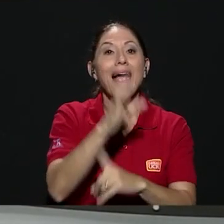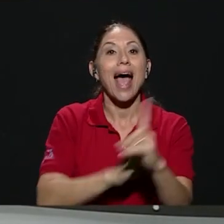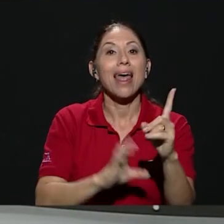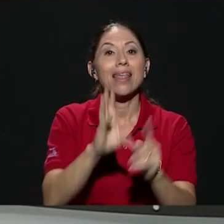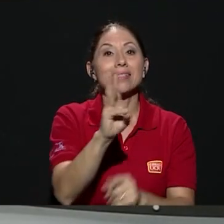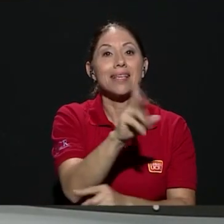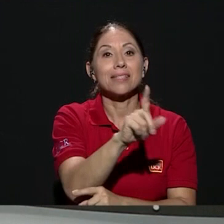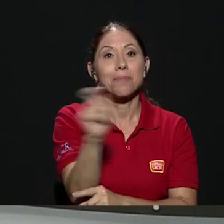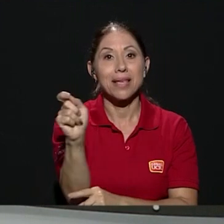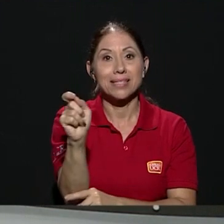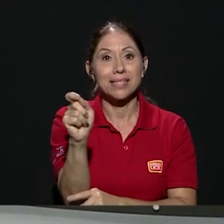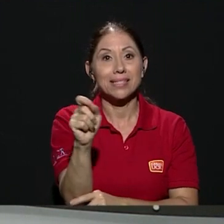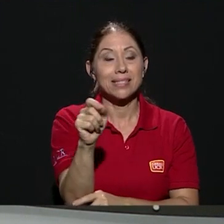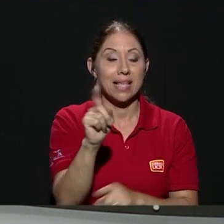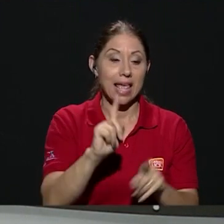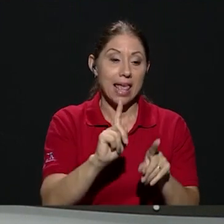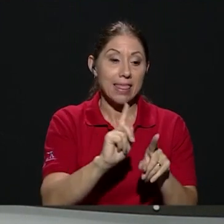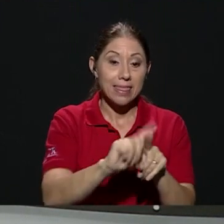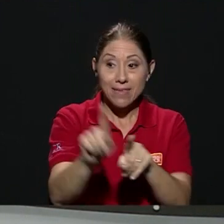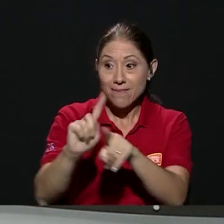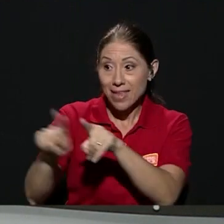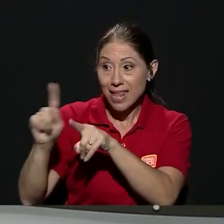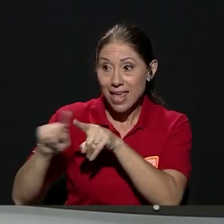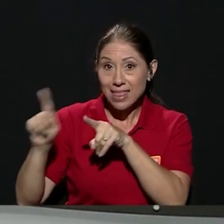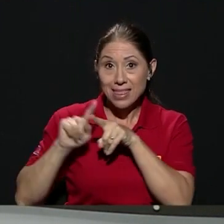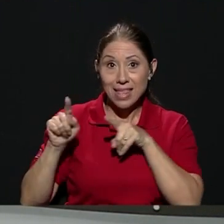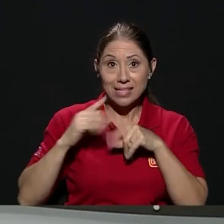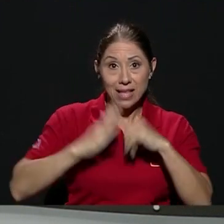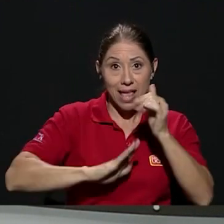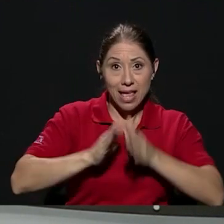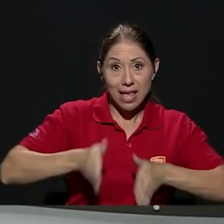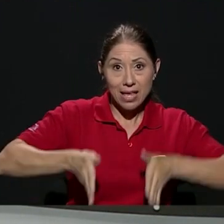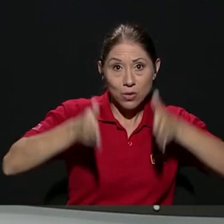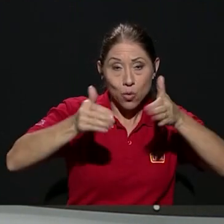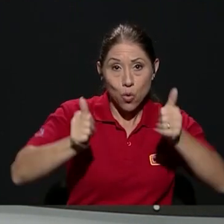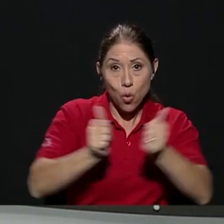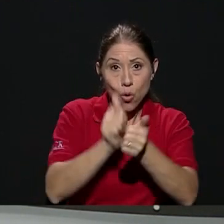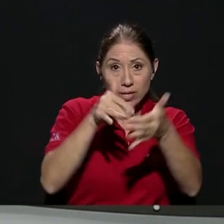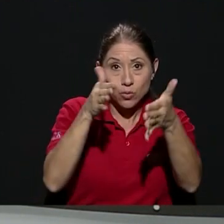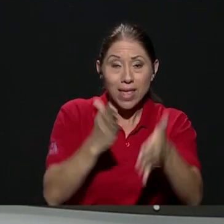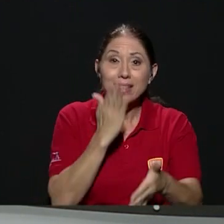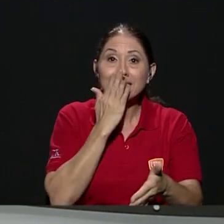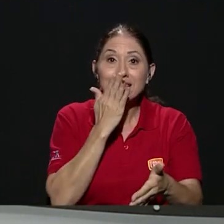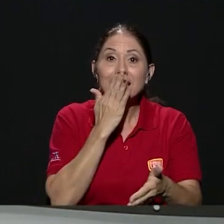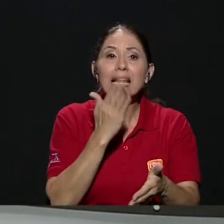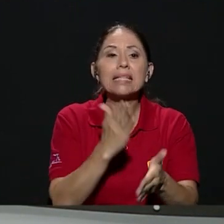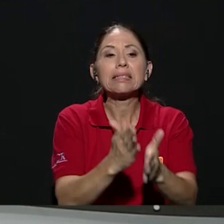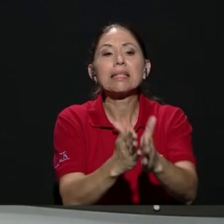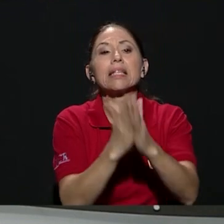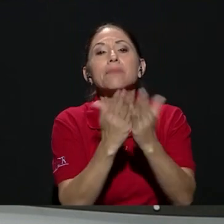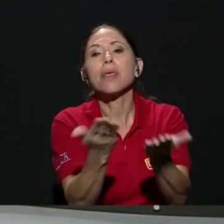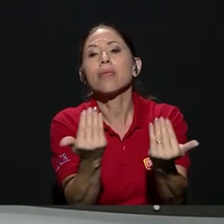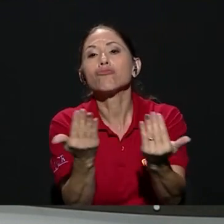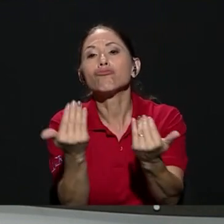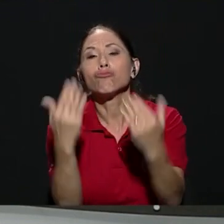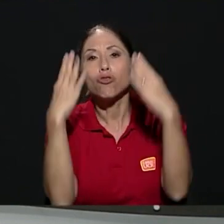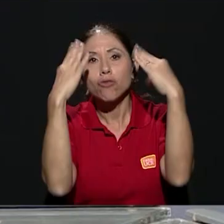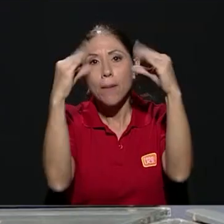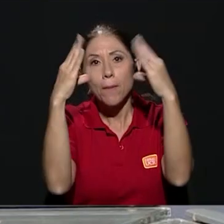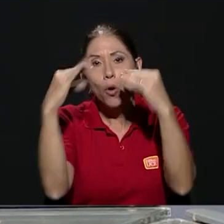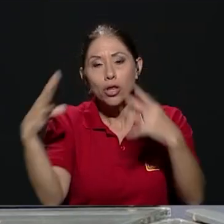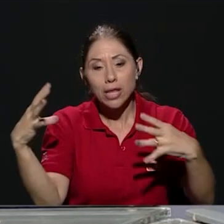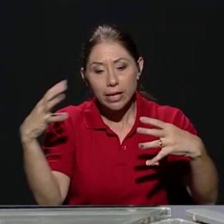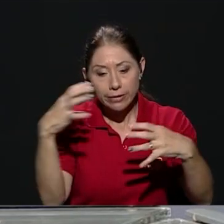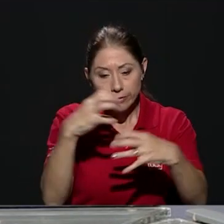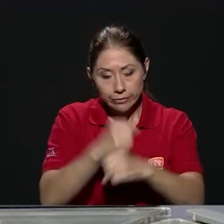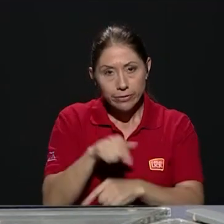pide a aquellas escuelas que tienen estudiantes indígenas que nos envíen un reporte. En ese reporte